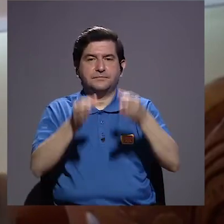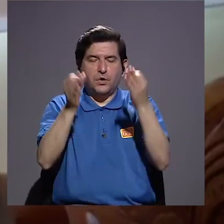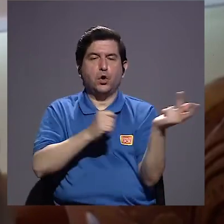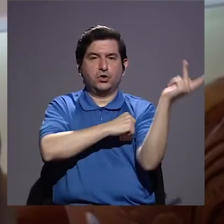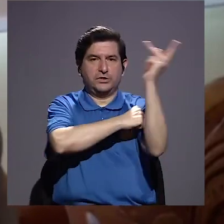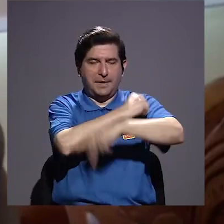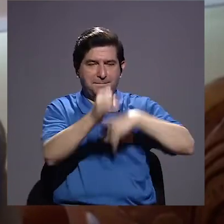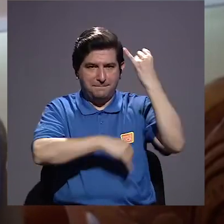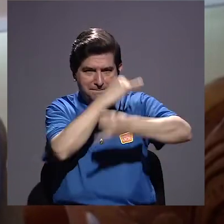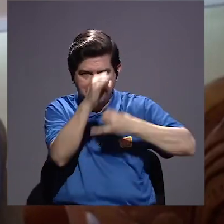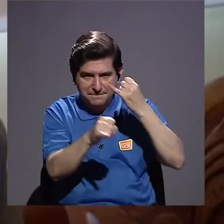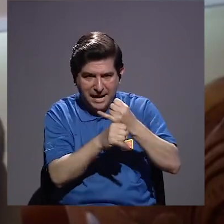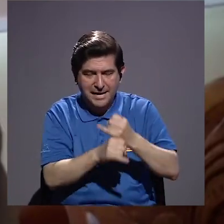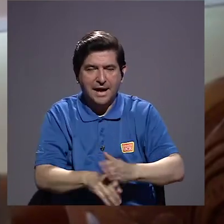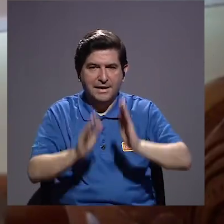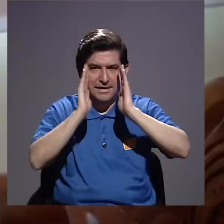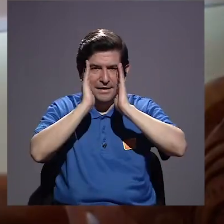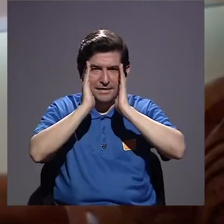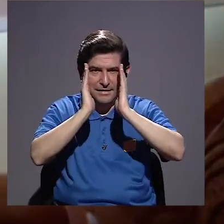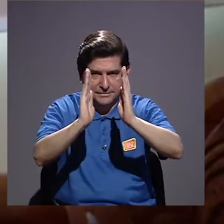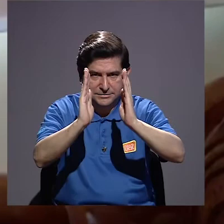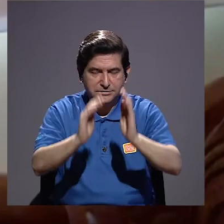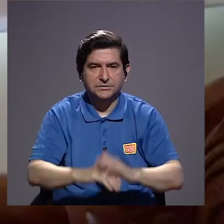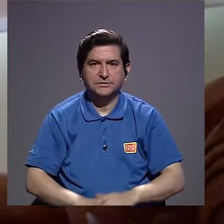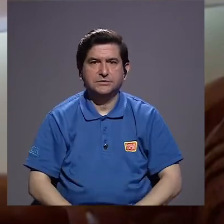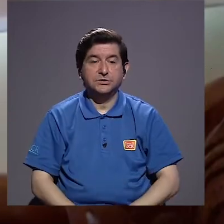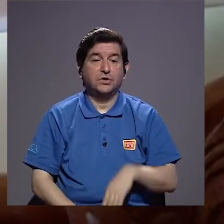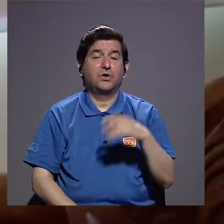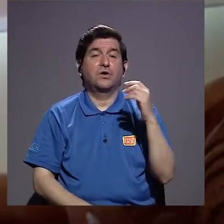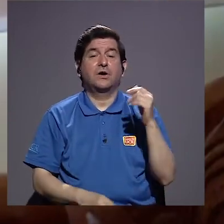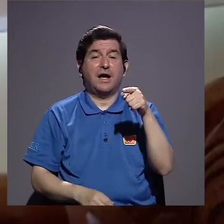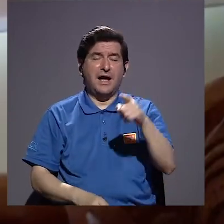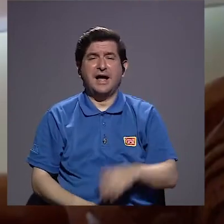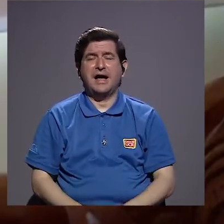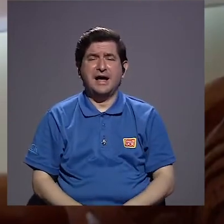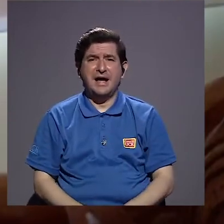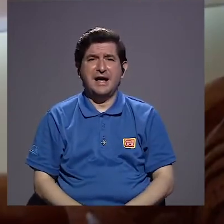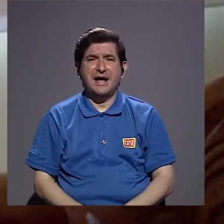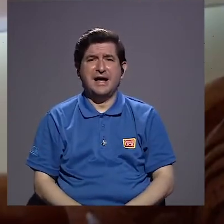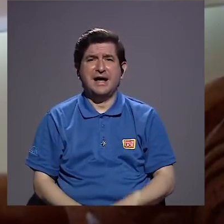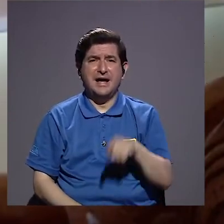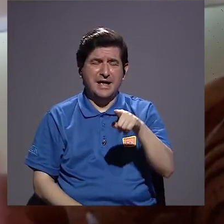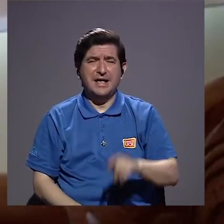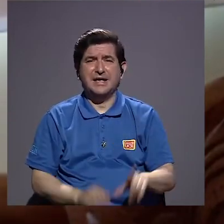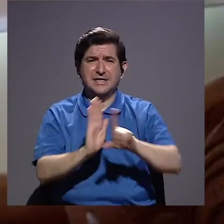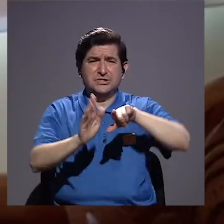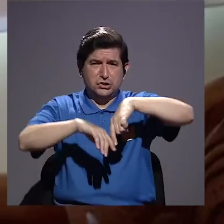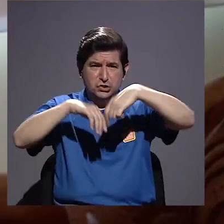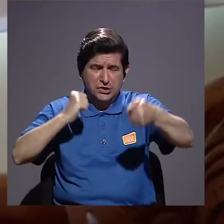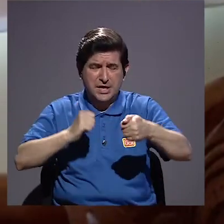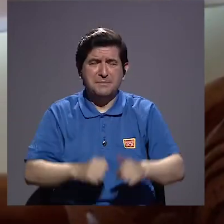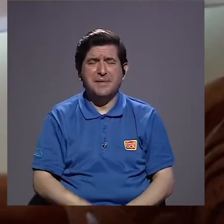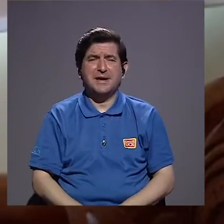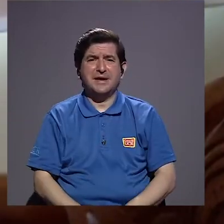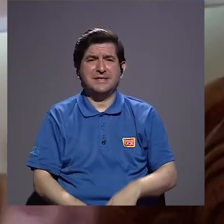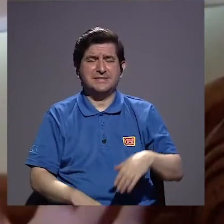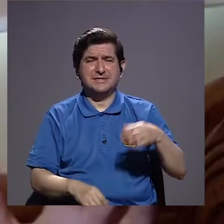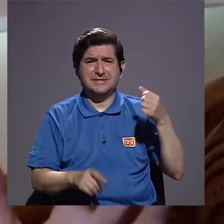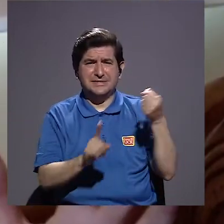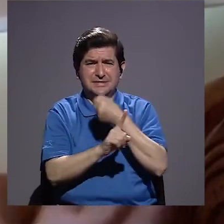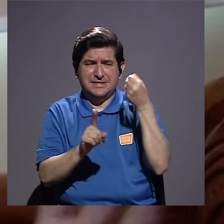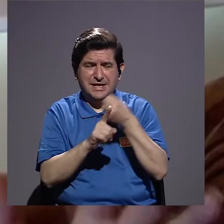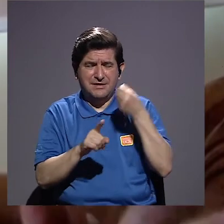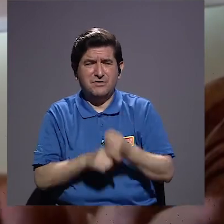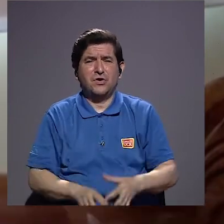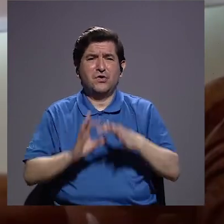Corte Penal Internacional se trató de llevar los crímenes de violencia sexual en una sentencia